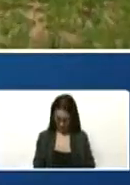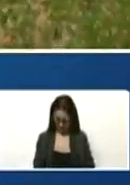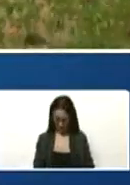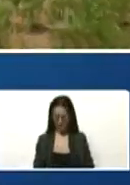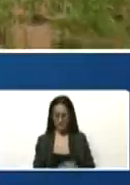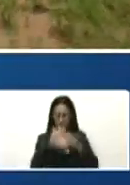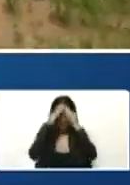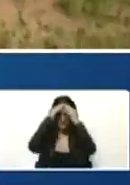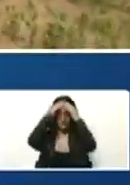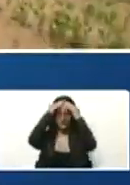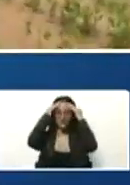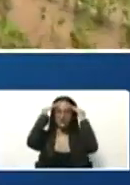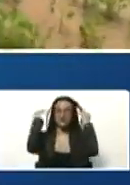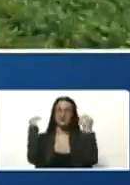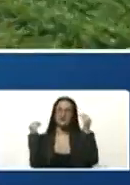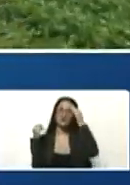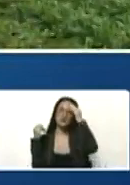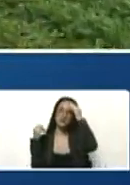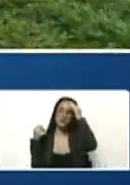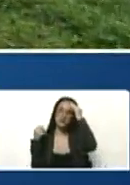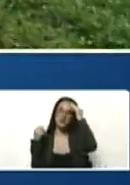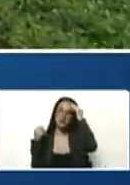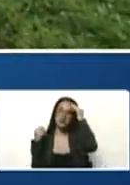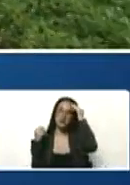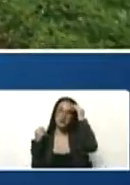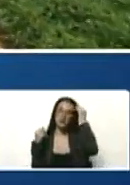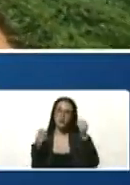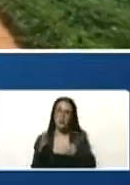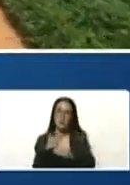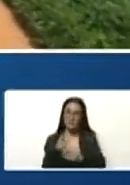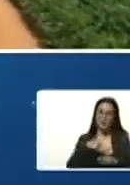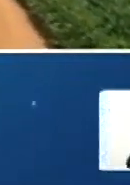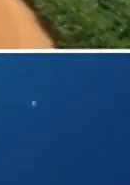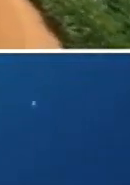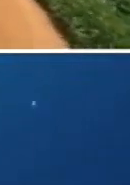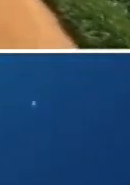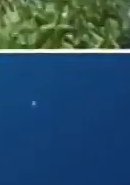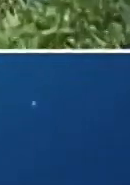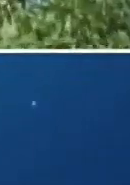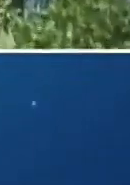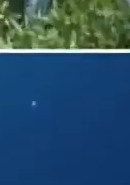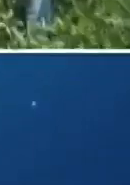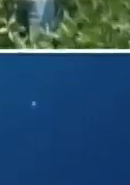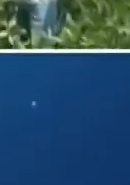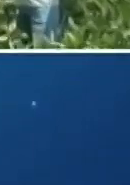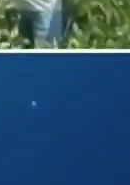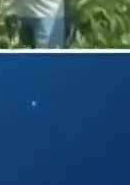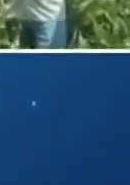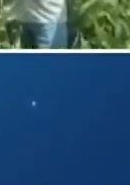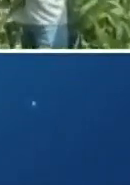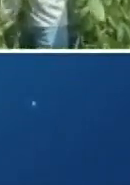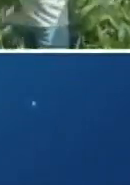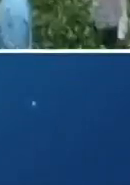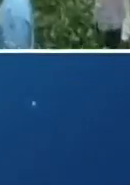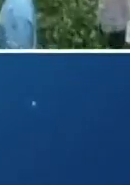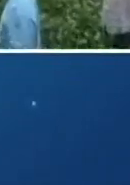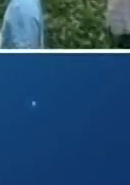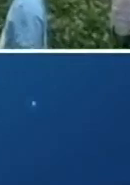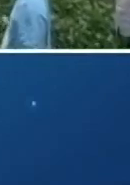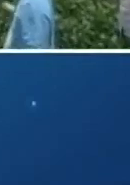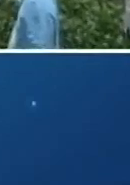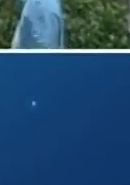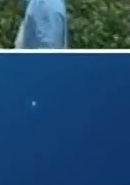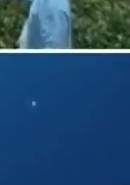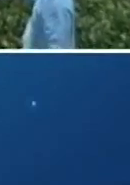Comparten conmigo un grupo de argentinos que estratégicamente se han puesto, nos hemos